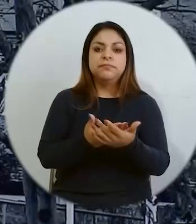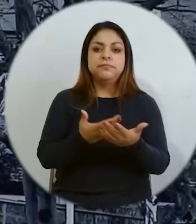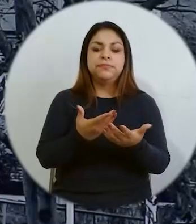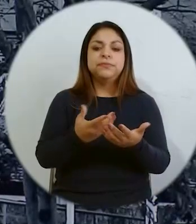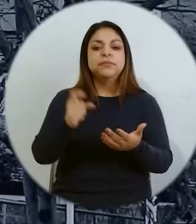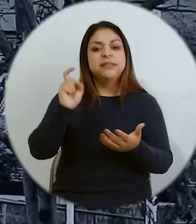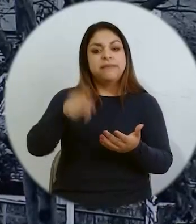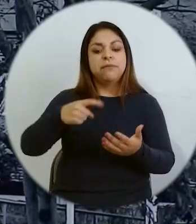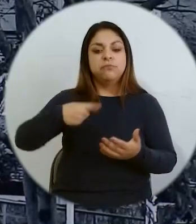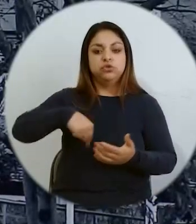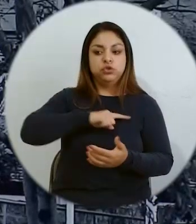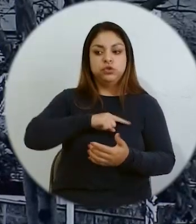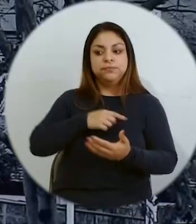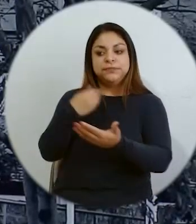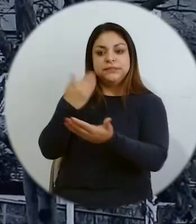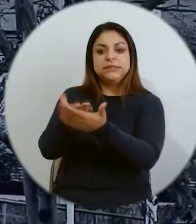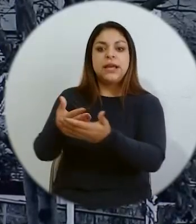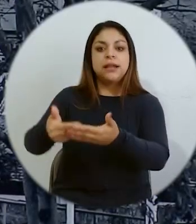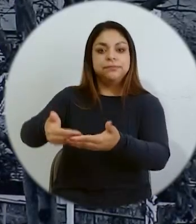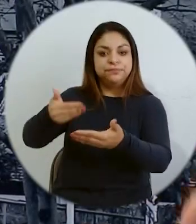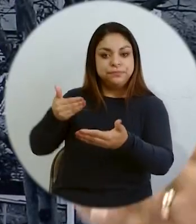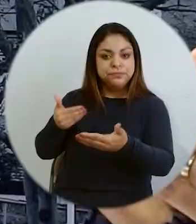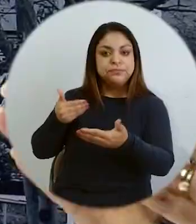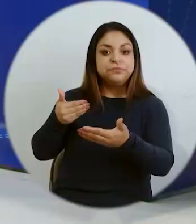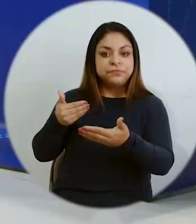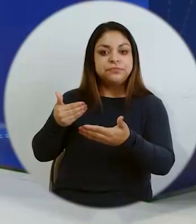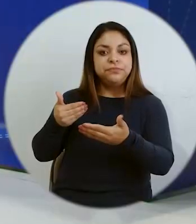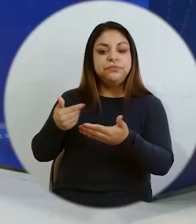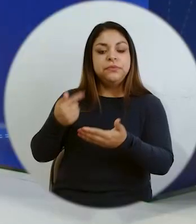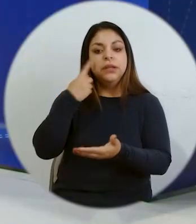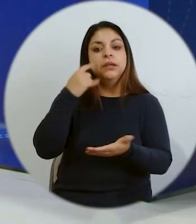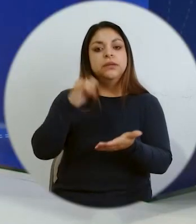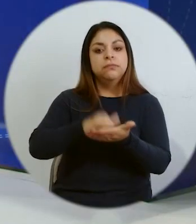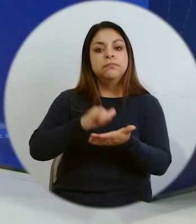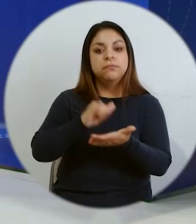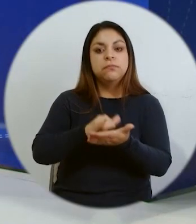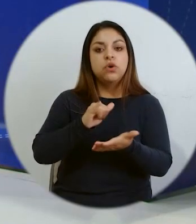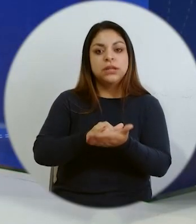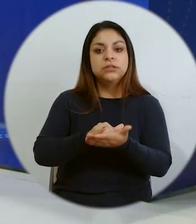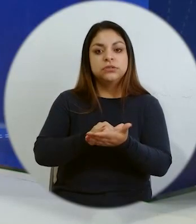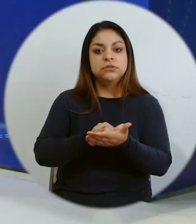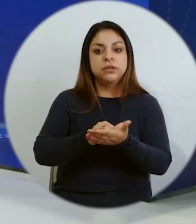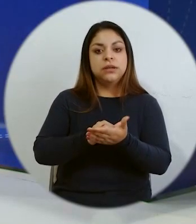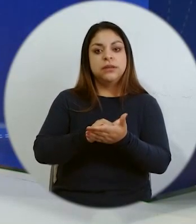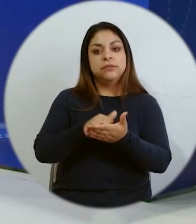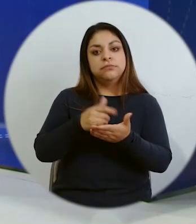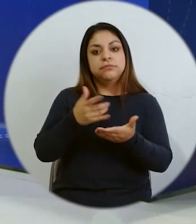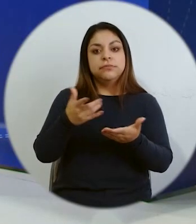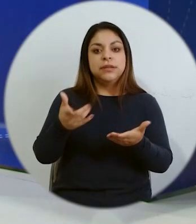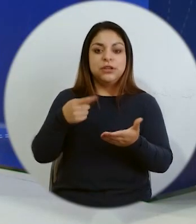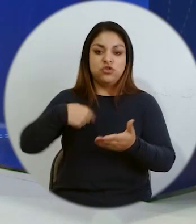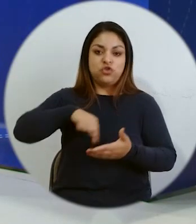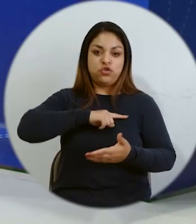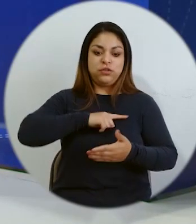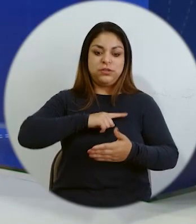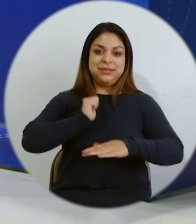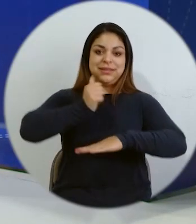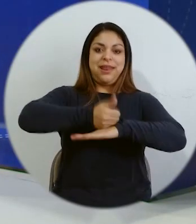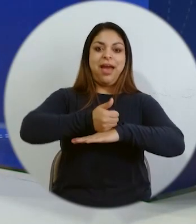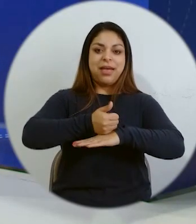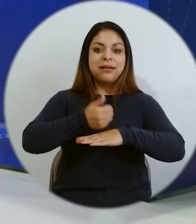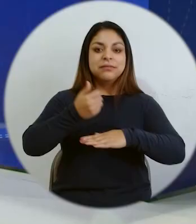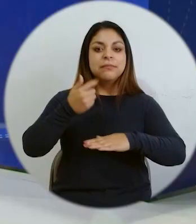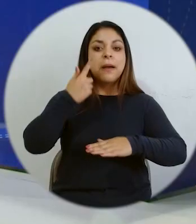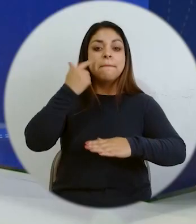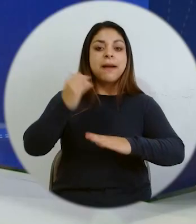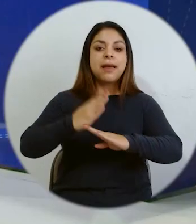y de casos? Llegar antes. Nosotros siempre decimos, llegar antes, y por eso es que FACNA se ha involucrado en la parte preventiva, que así fue creada,